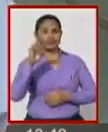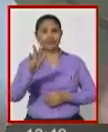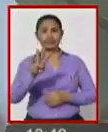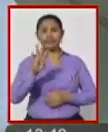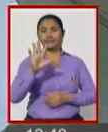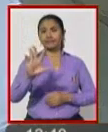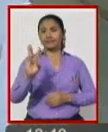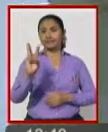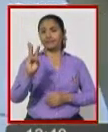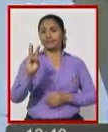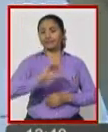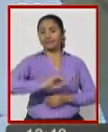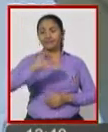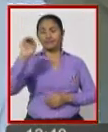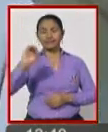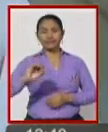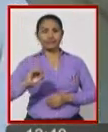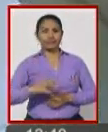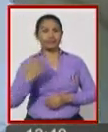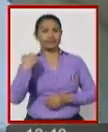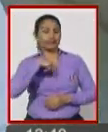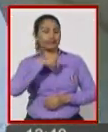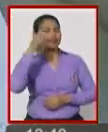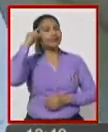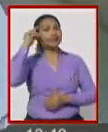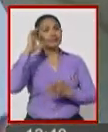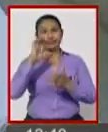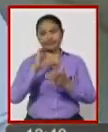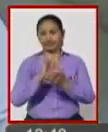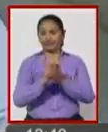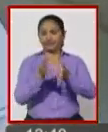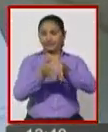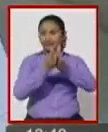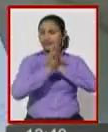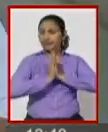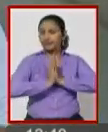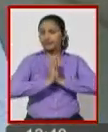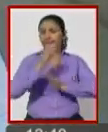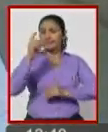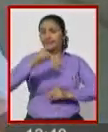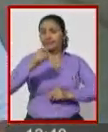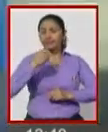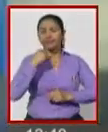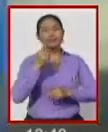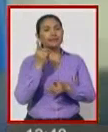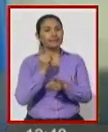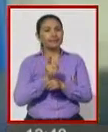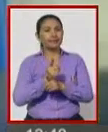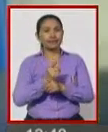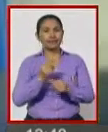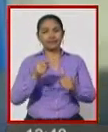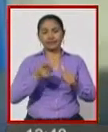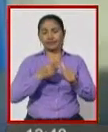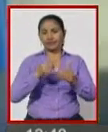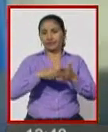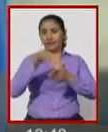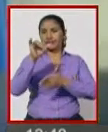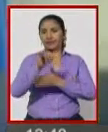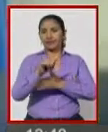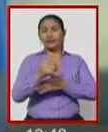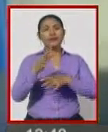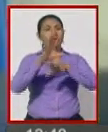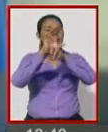el 4 y el 6%. Entonces, nosotros creemos de que lo que estamos pidiendo es lo necesario, es lo justo. El 1 de mayo es la fecha